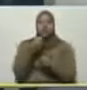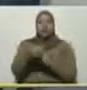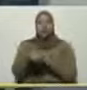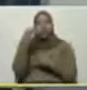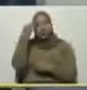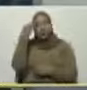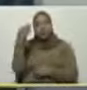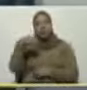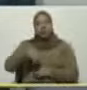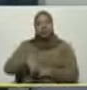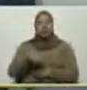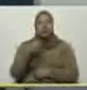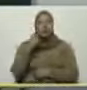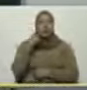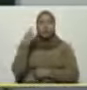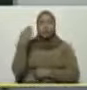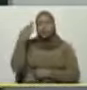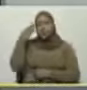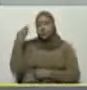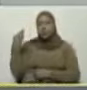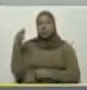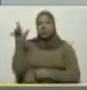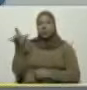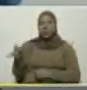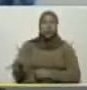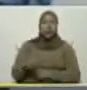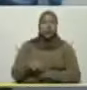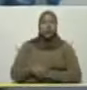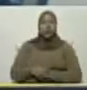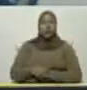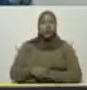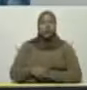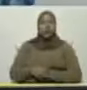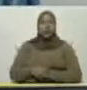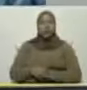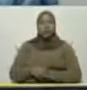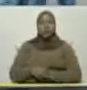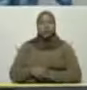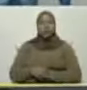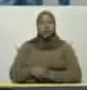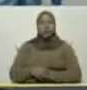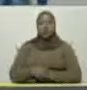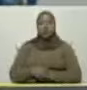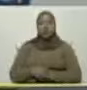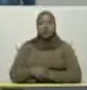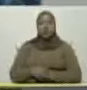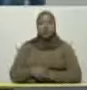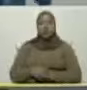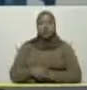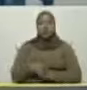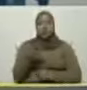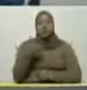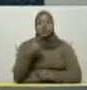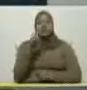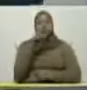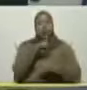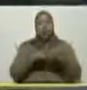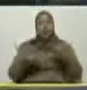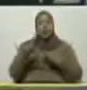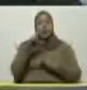saludos al extraterrestre tenemos por acá a la licenciada